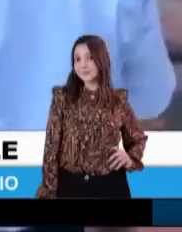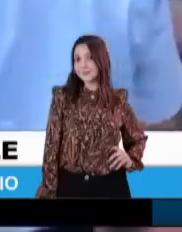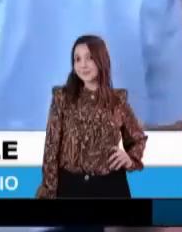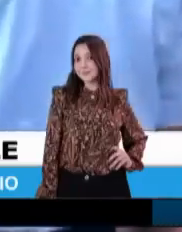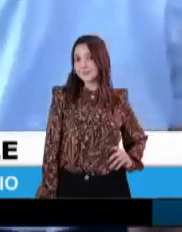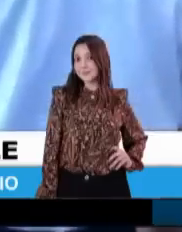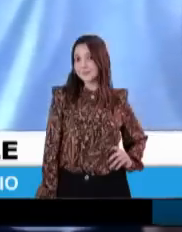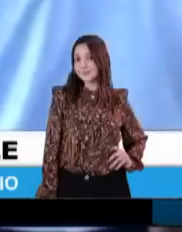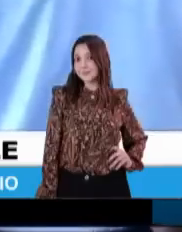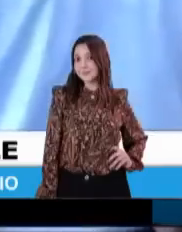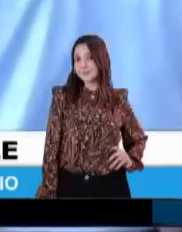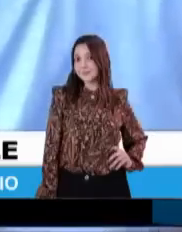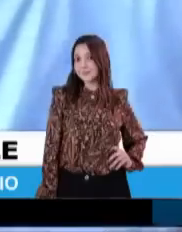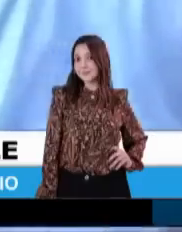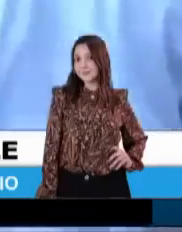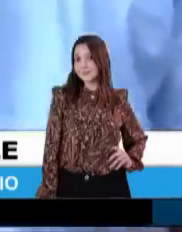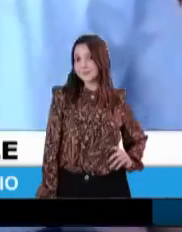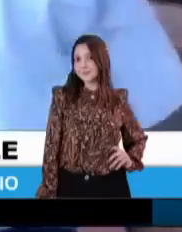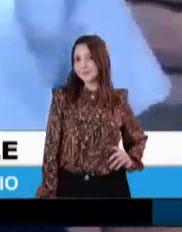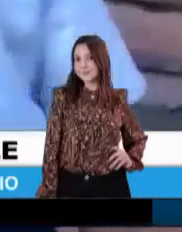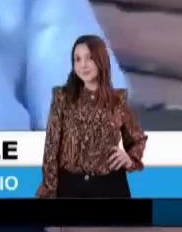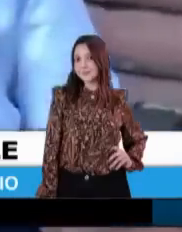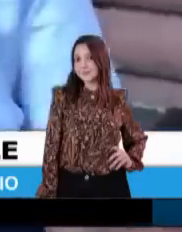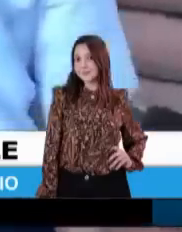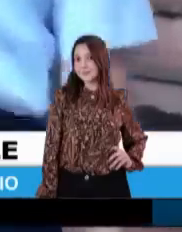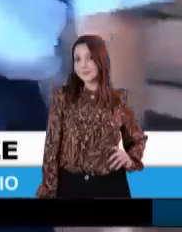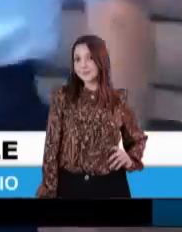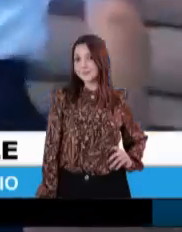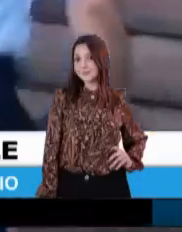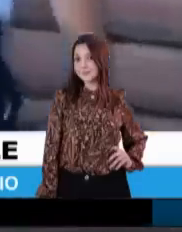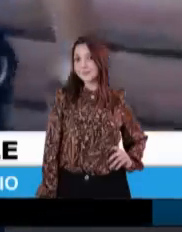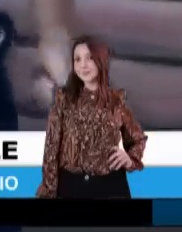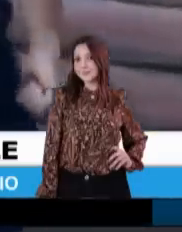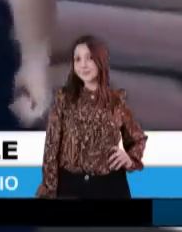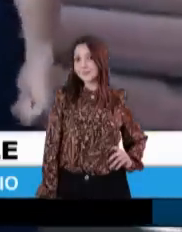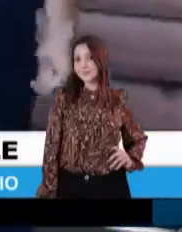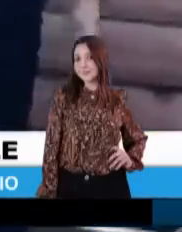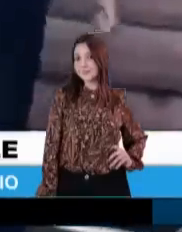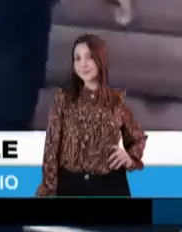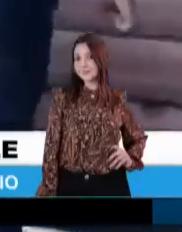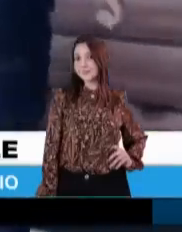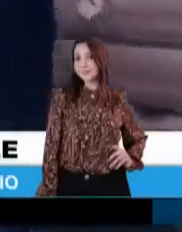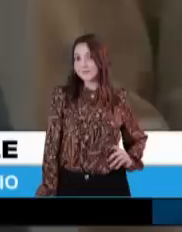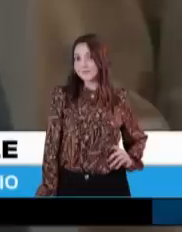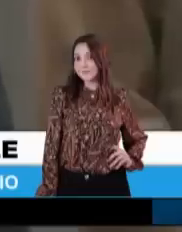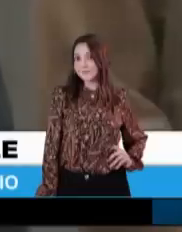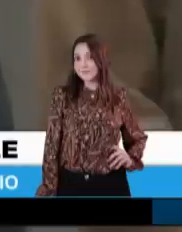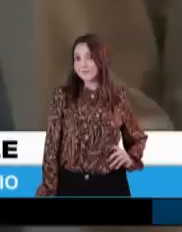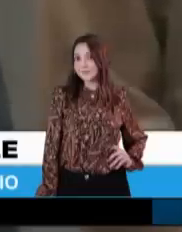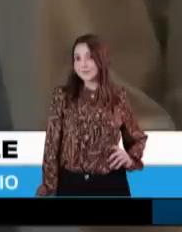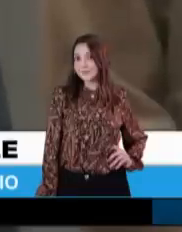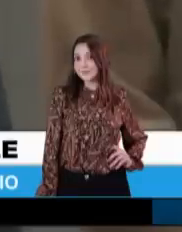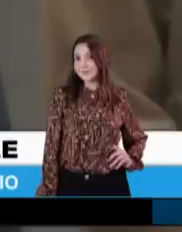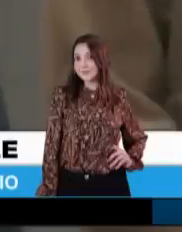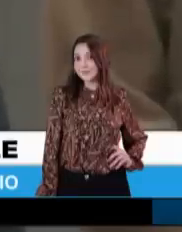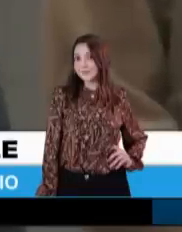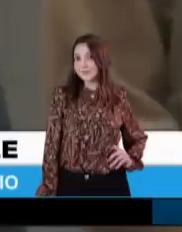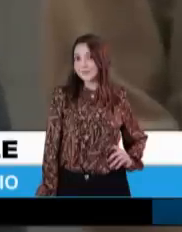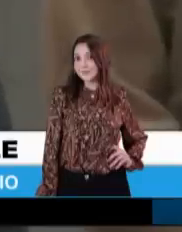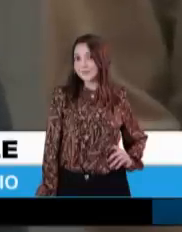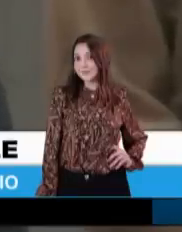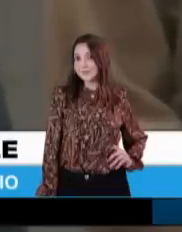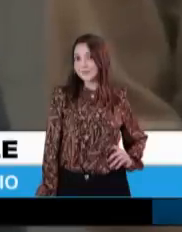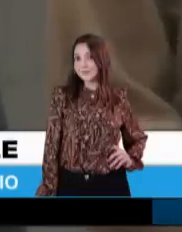de vulnerabilidad y no de un hackeo, siendo que el hackeo ya se había producido, tomó todas las medidas que estaban a su alcance y destinó los